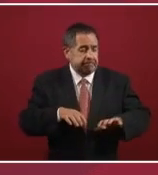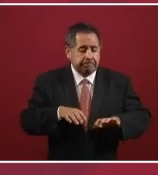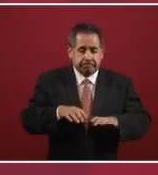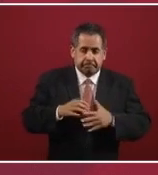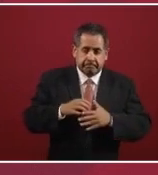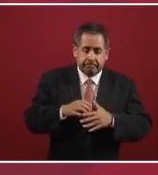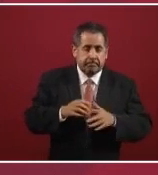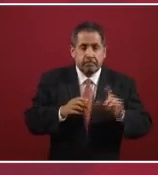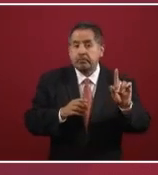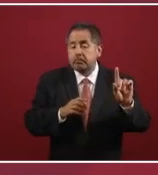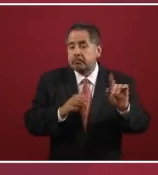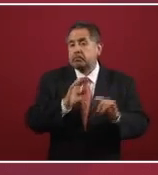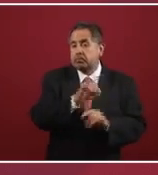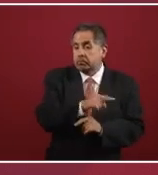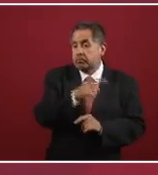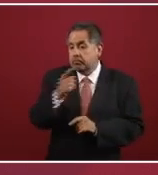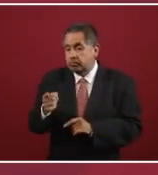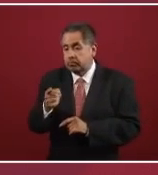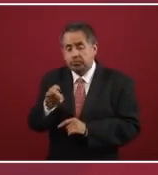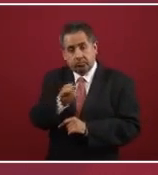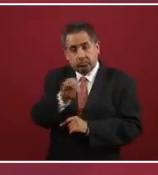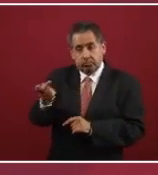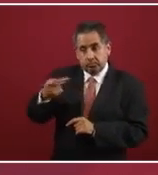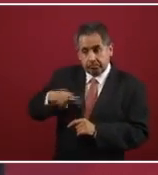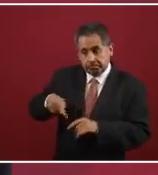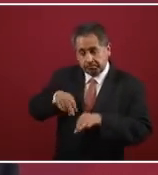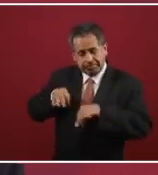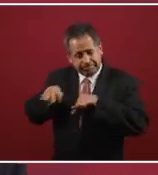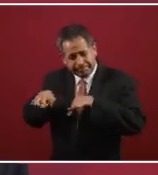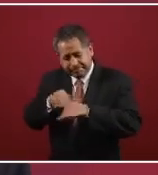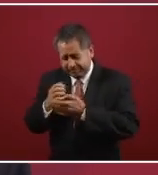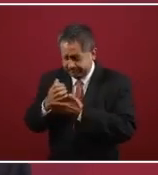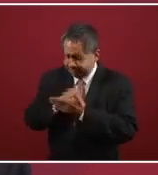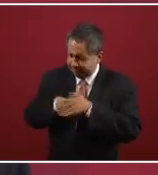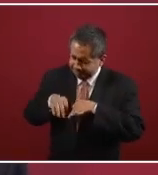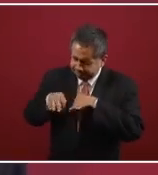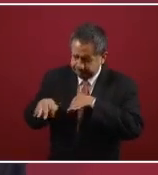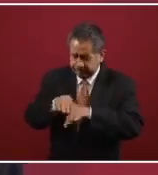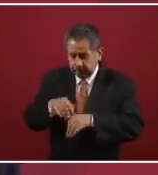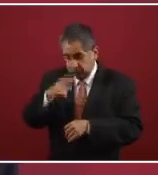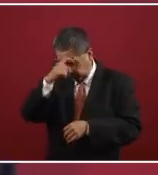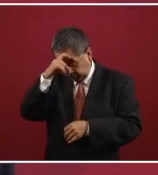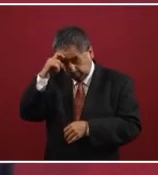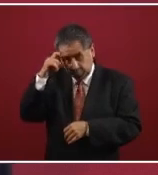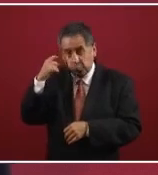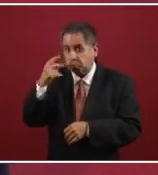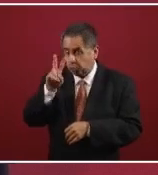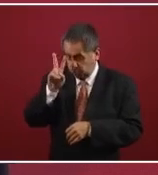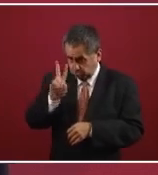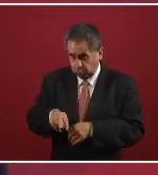con trabajo con esfuerzo que riqueza este